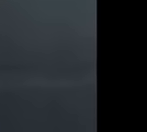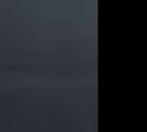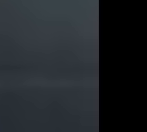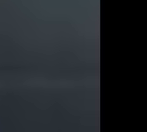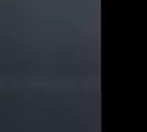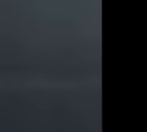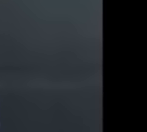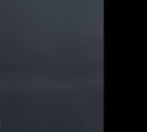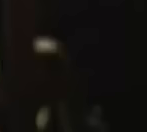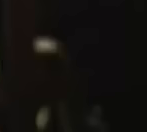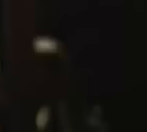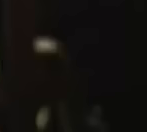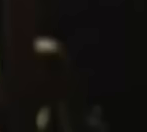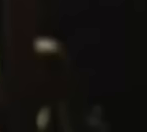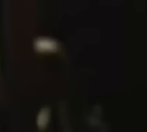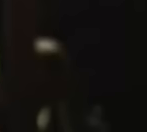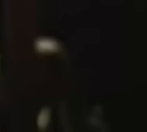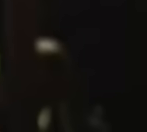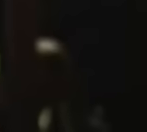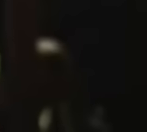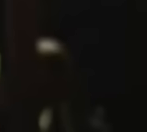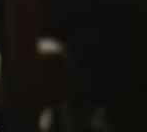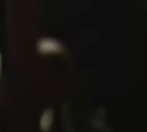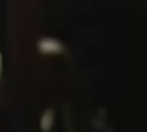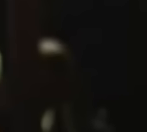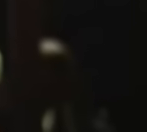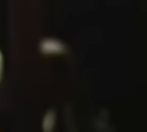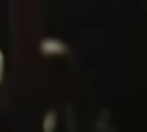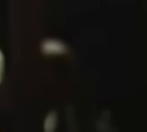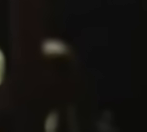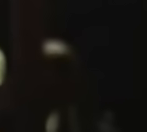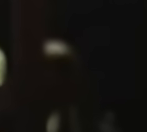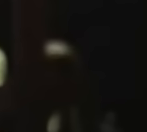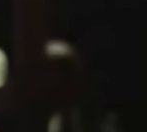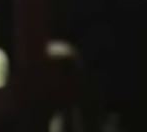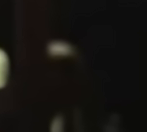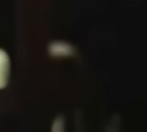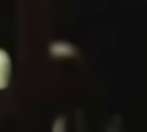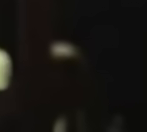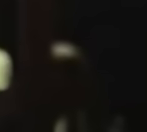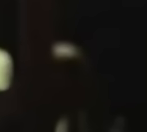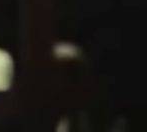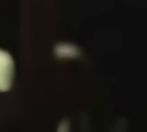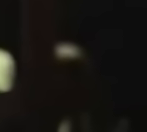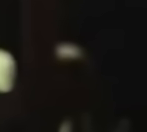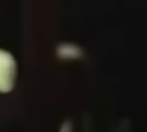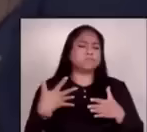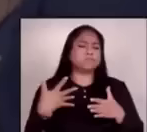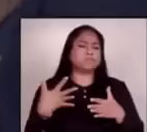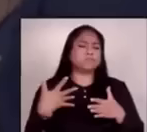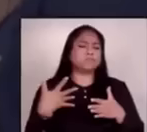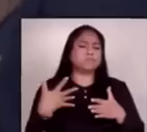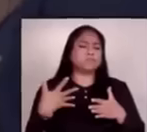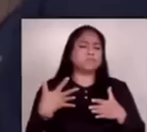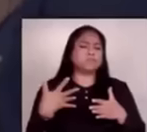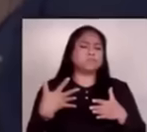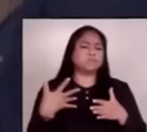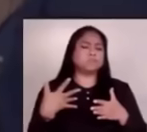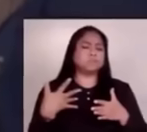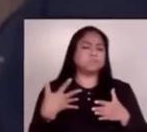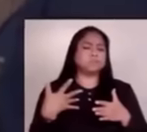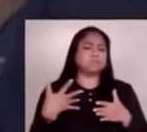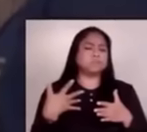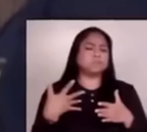de la iniciativa entonces es la rendición de cuentas? Correcto. Nosotros nos basamos en la rendición